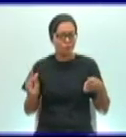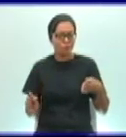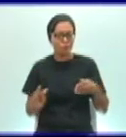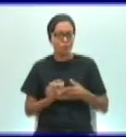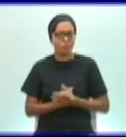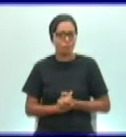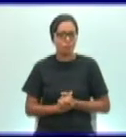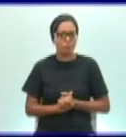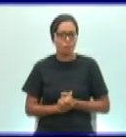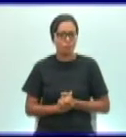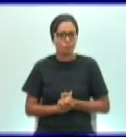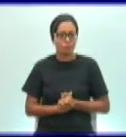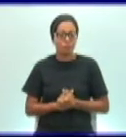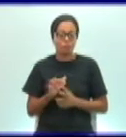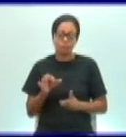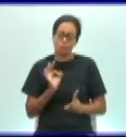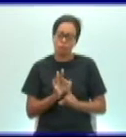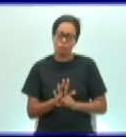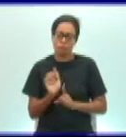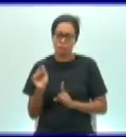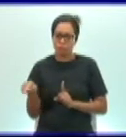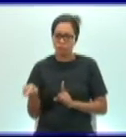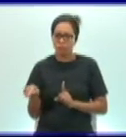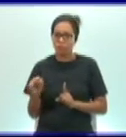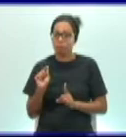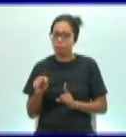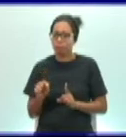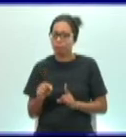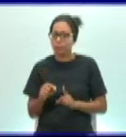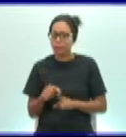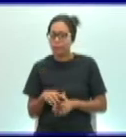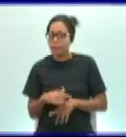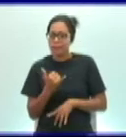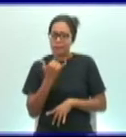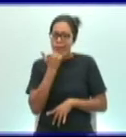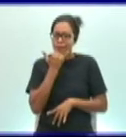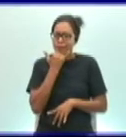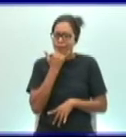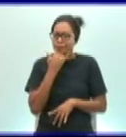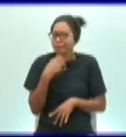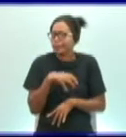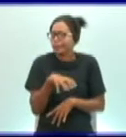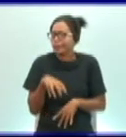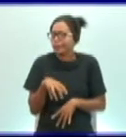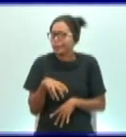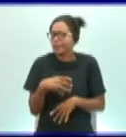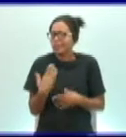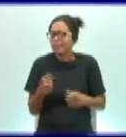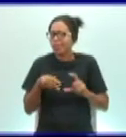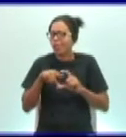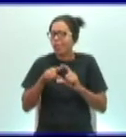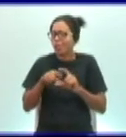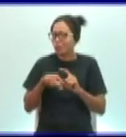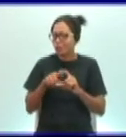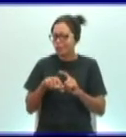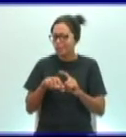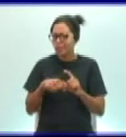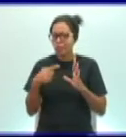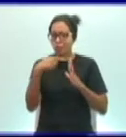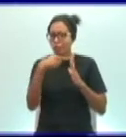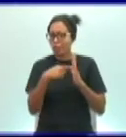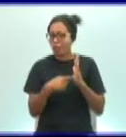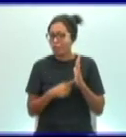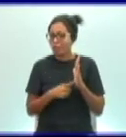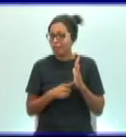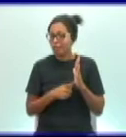ahí debemos empezar, porque a veces, ¿dónde está la mayor dificultad? No es en el contenido de un documento o las características de una personalidad,